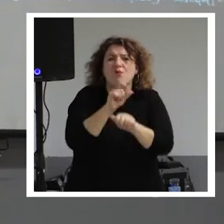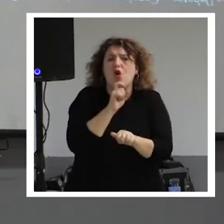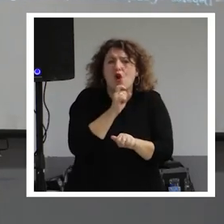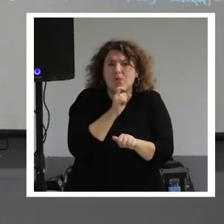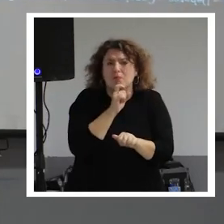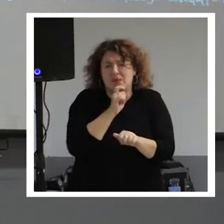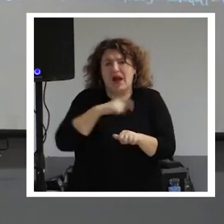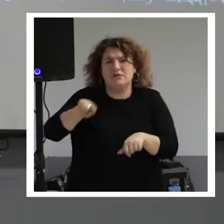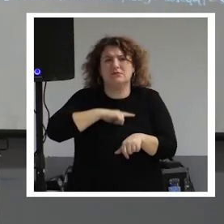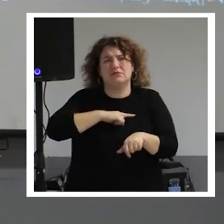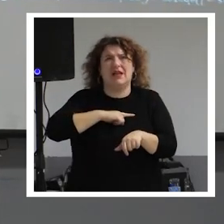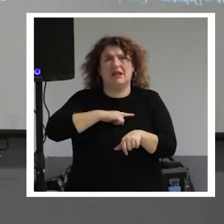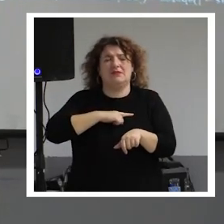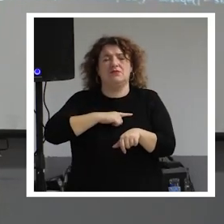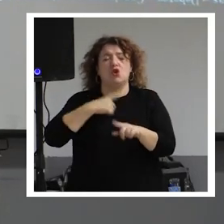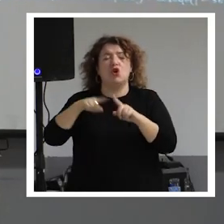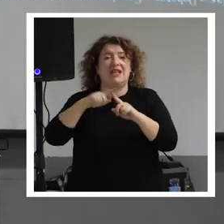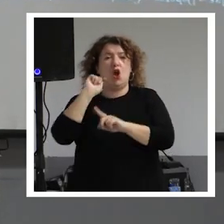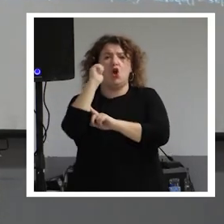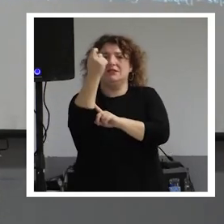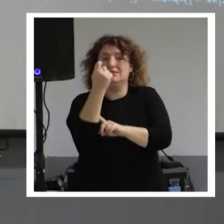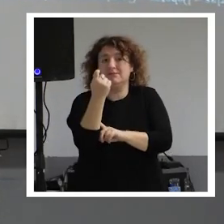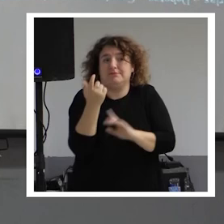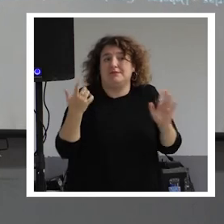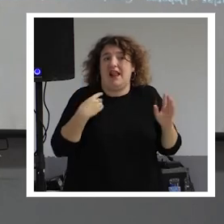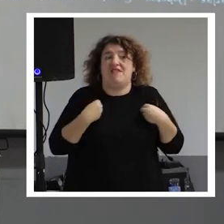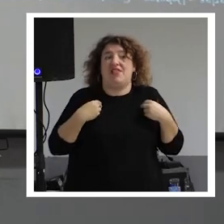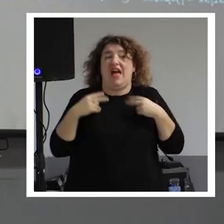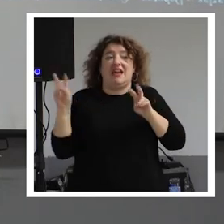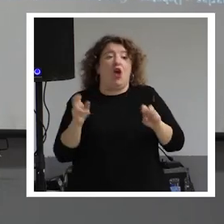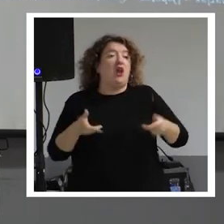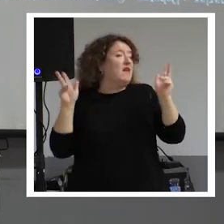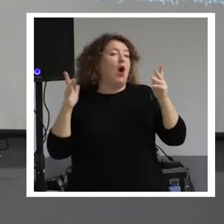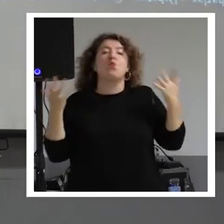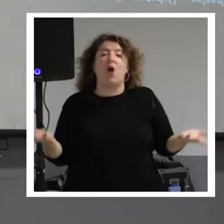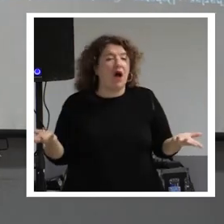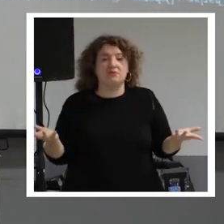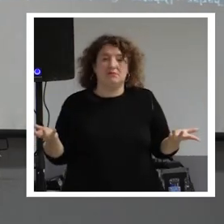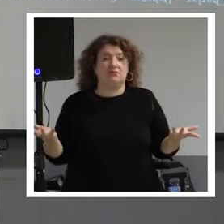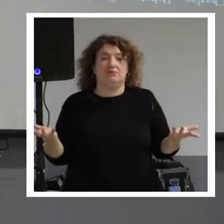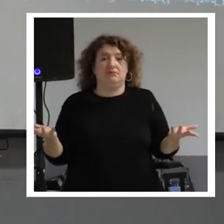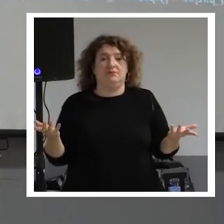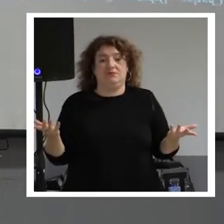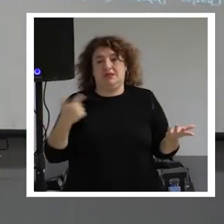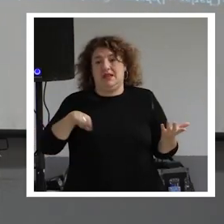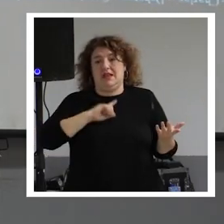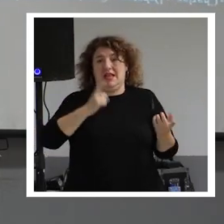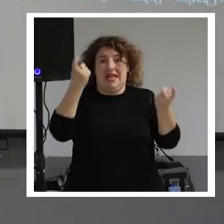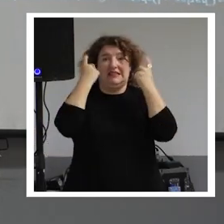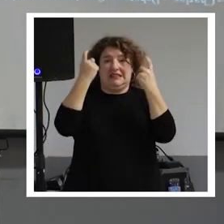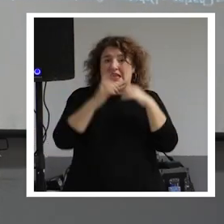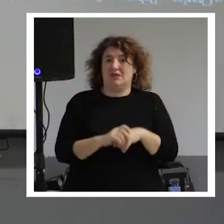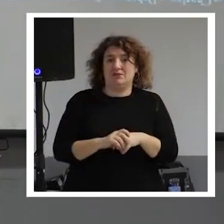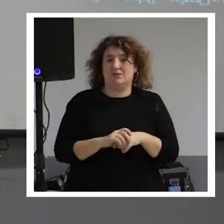hijos del neoliberalismo Los que estábamos haciendo una protesta contra el neoliberalismo Pero qué mecanismos conocíamos Los hijos del neoliberalismo